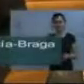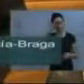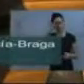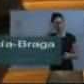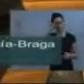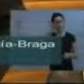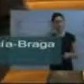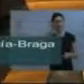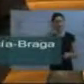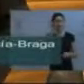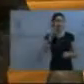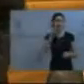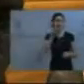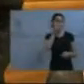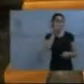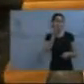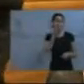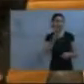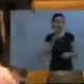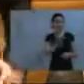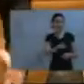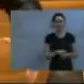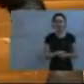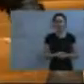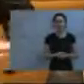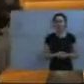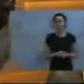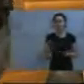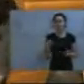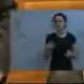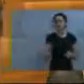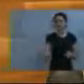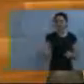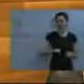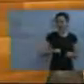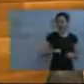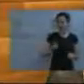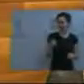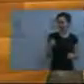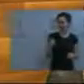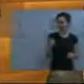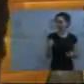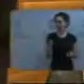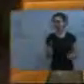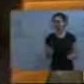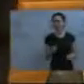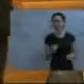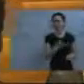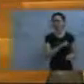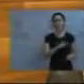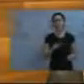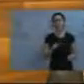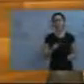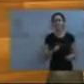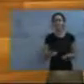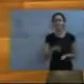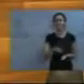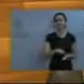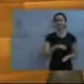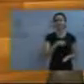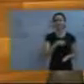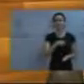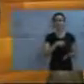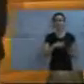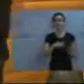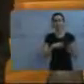desearle lo mejor. Yo sé que usted acaba de llegar, de tomar posesión del cargo, y no le puedo exigir. También es verdad que es usted